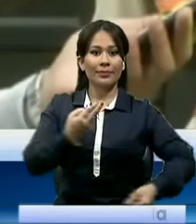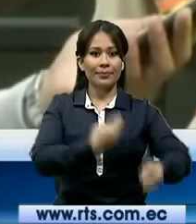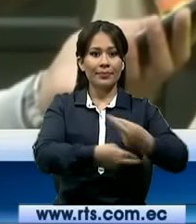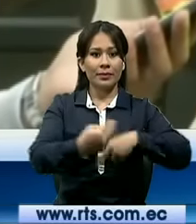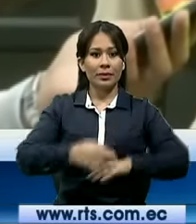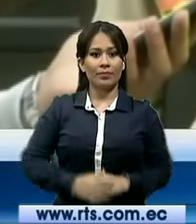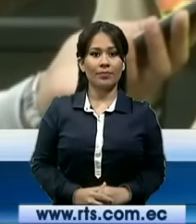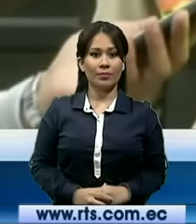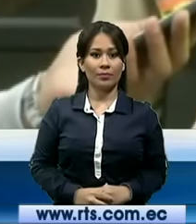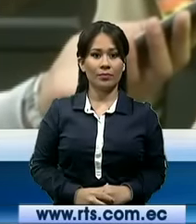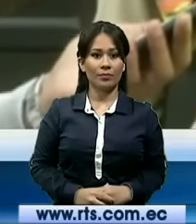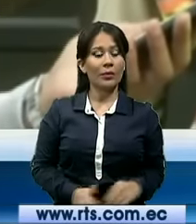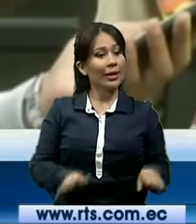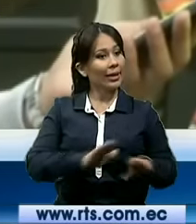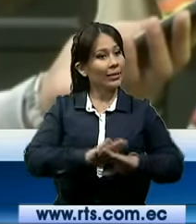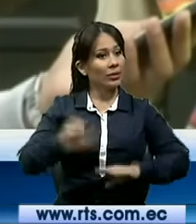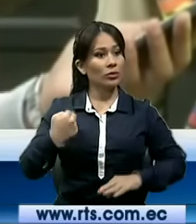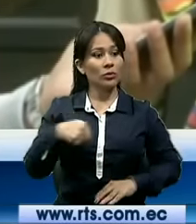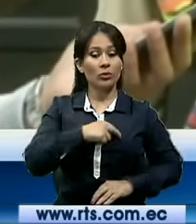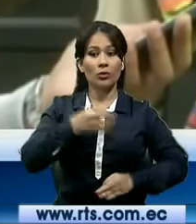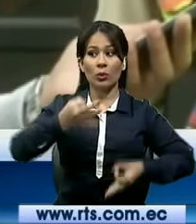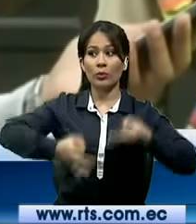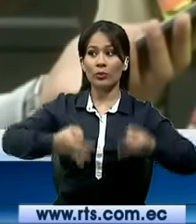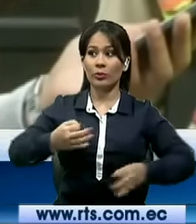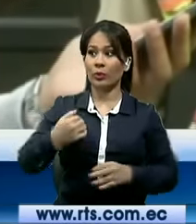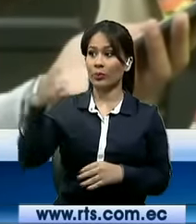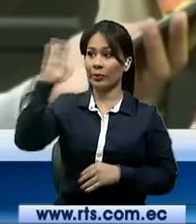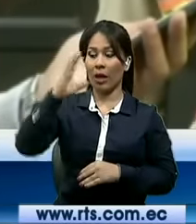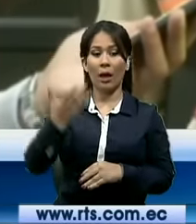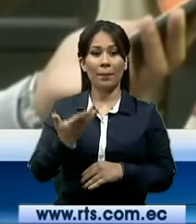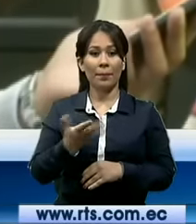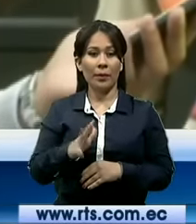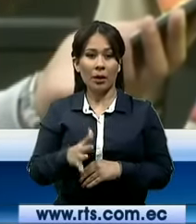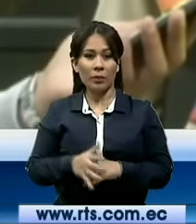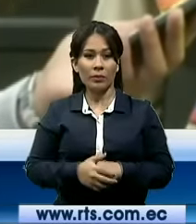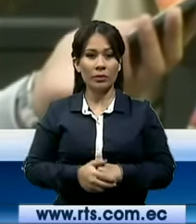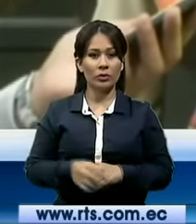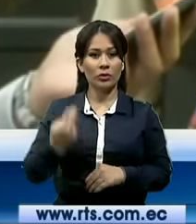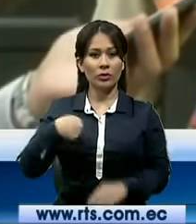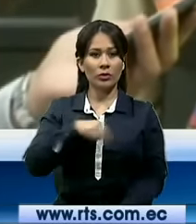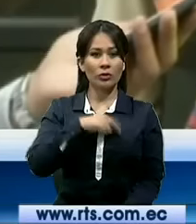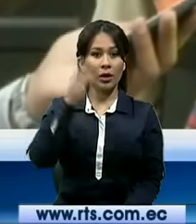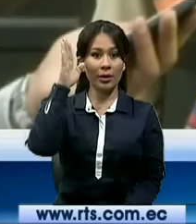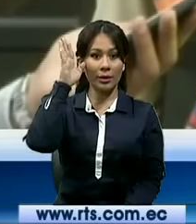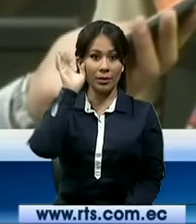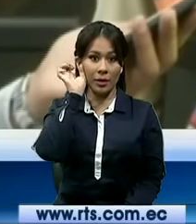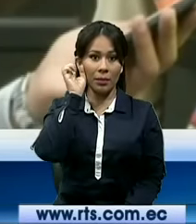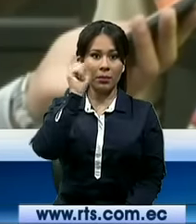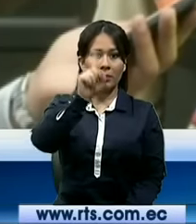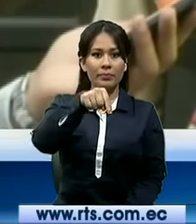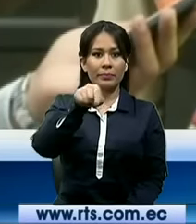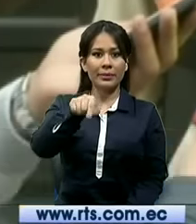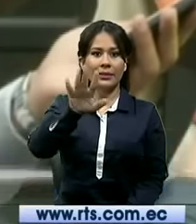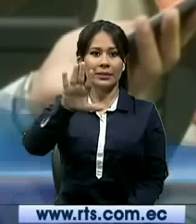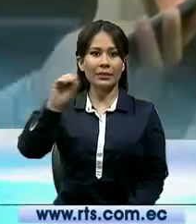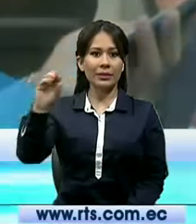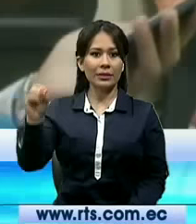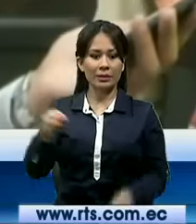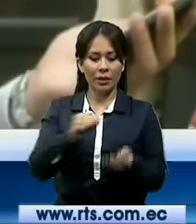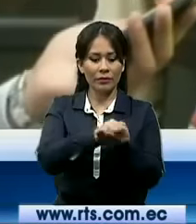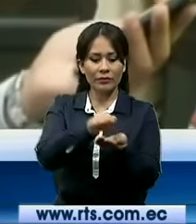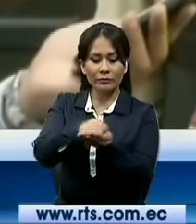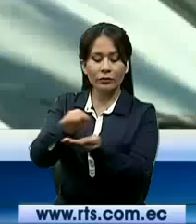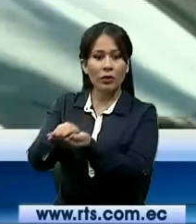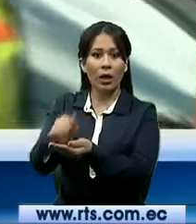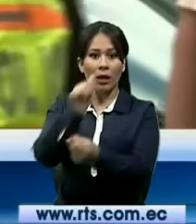va a judicializar el caso. Nosotros aproximadamente nosotros creemos que 1.500 dosis de marihuana han sido retiradas